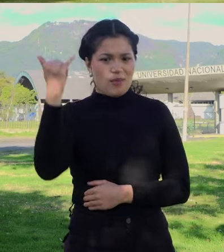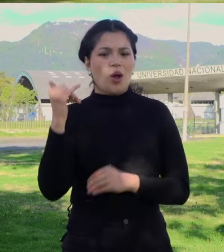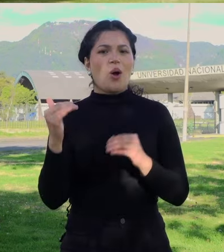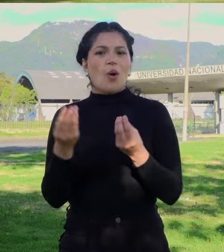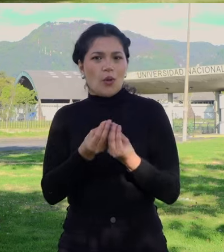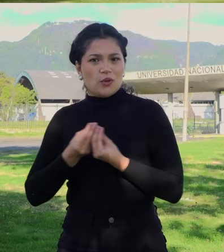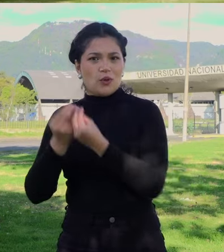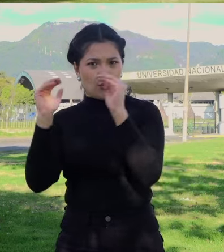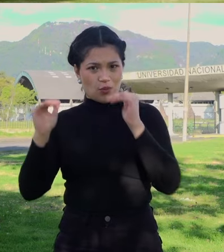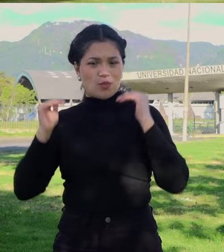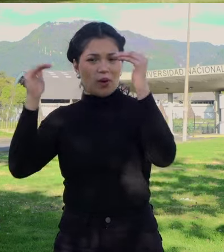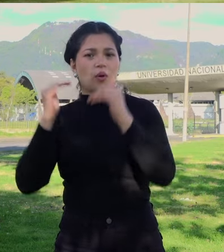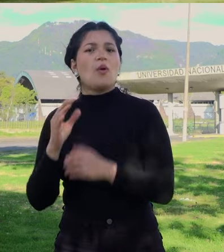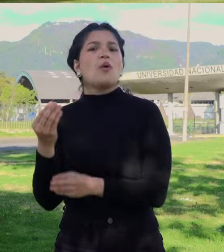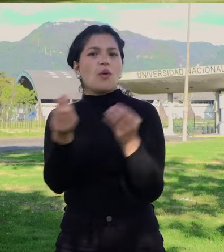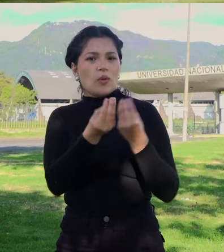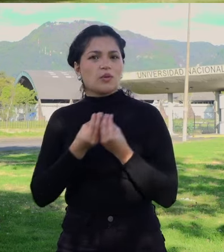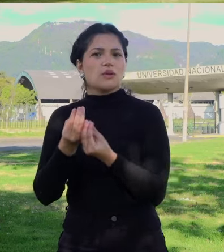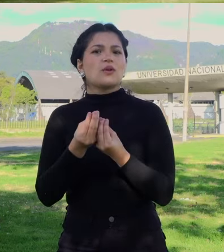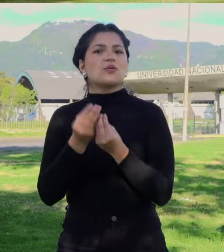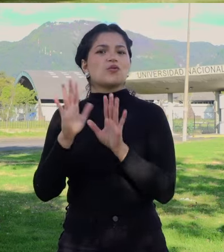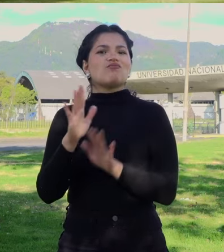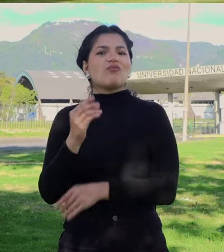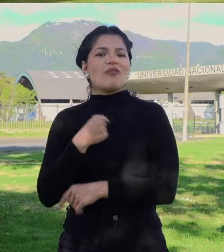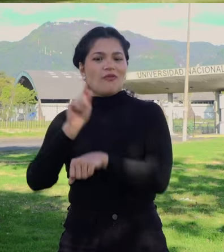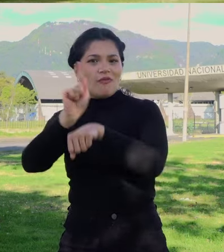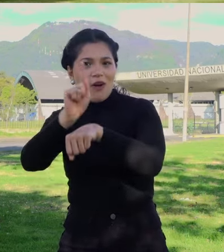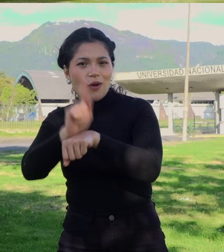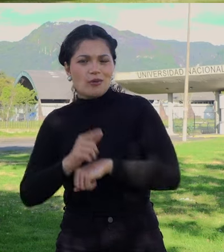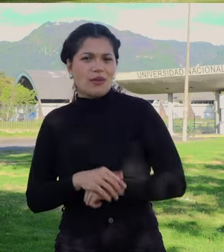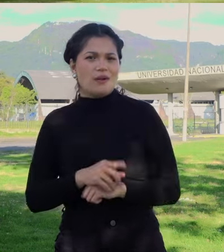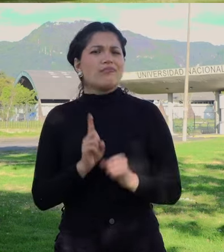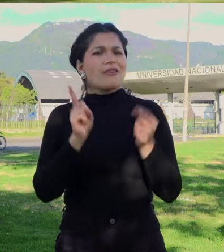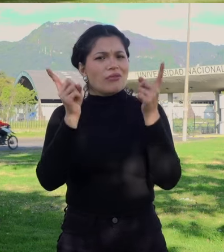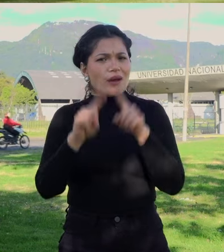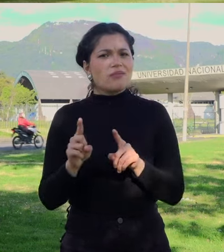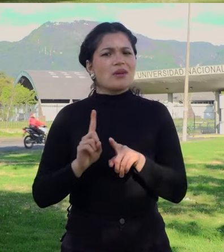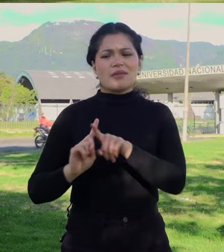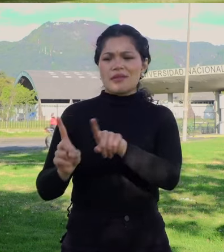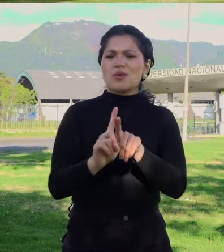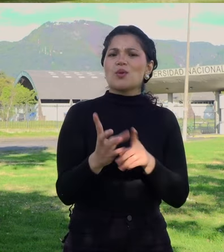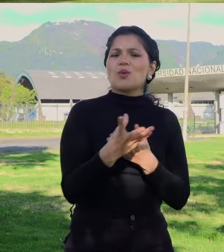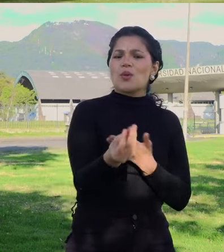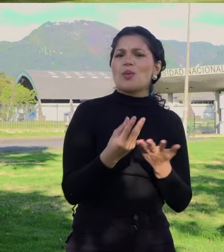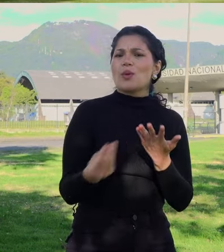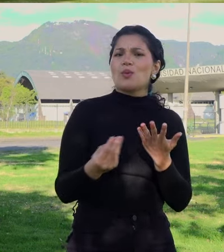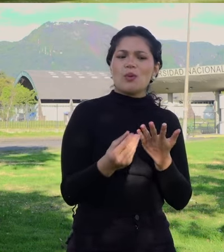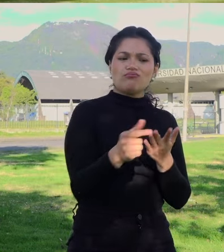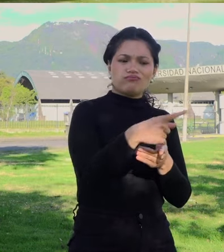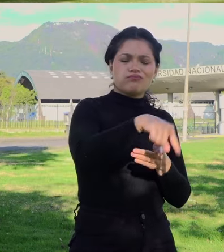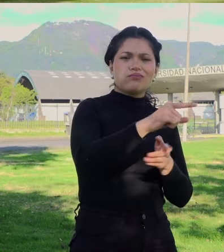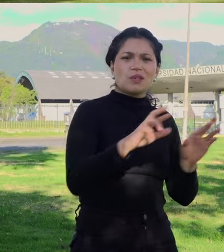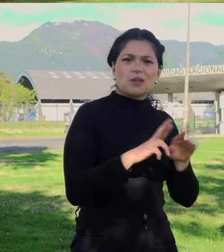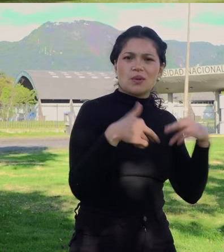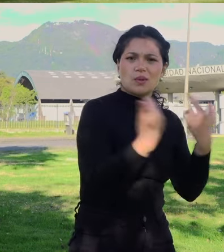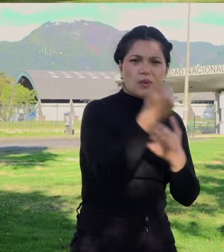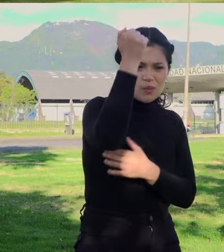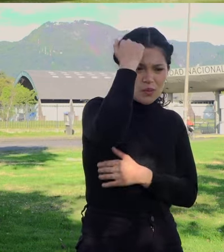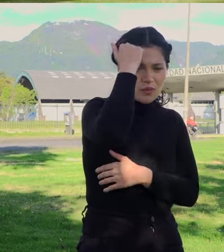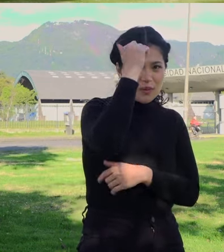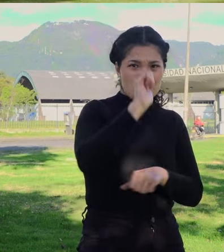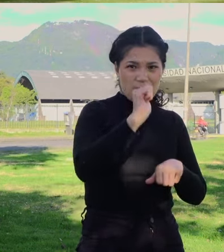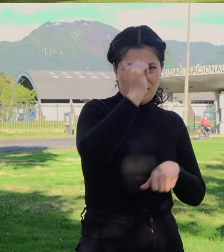Superior, de los consejos de facultad, pero también estoy hablando de otros cuerpos colegiados que pueden